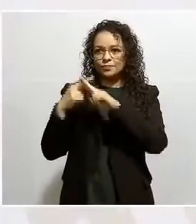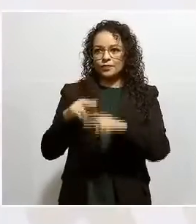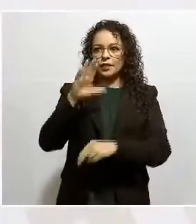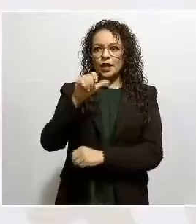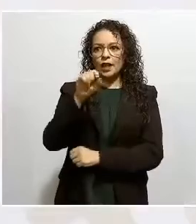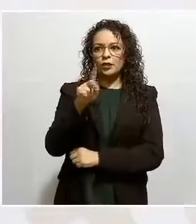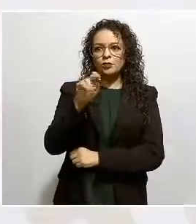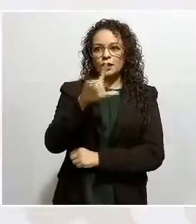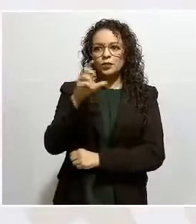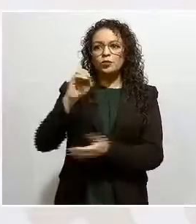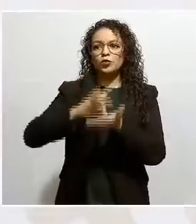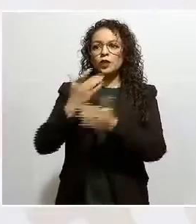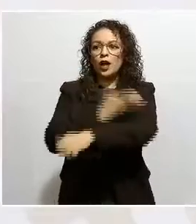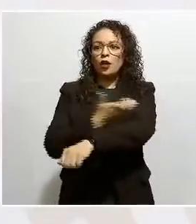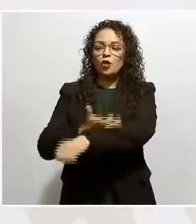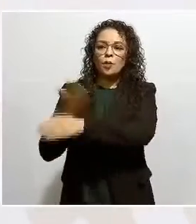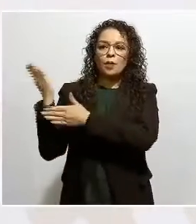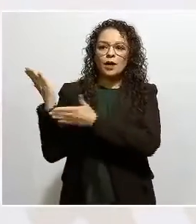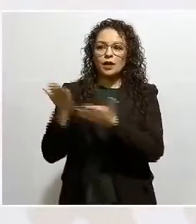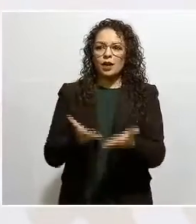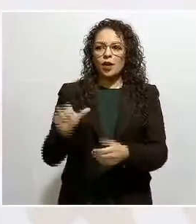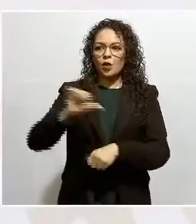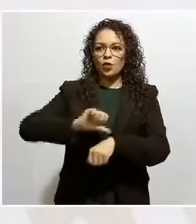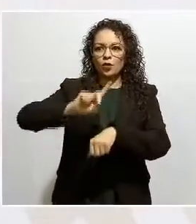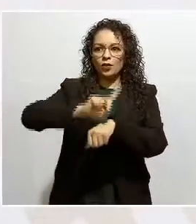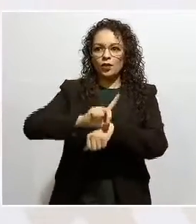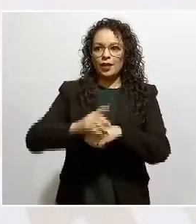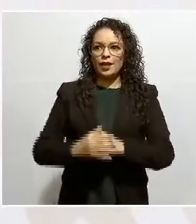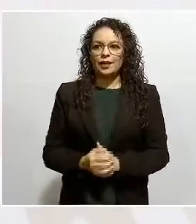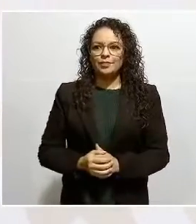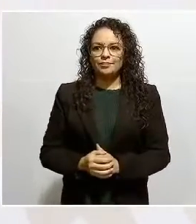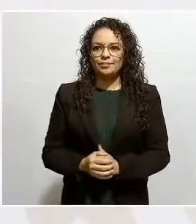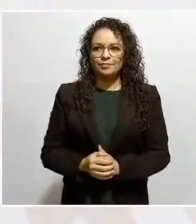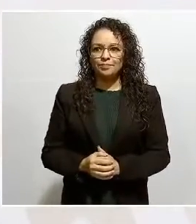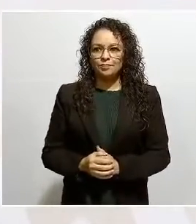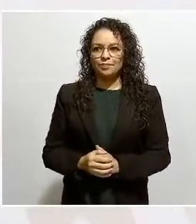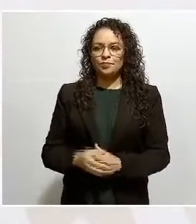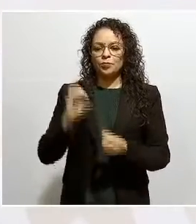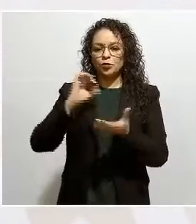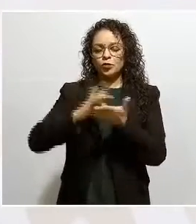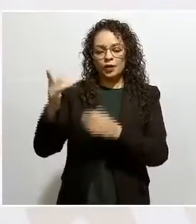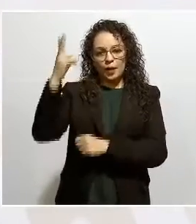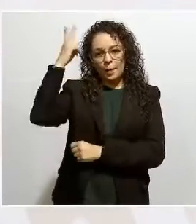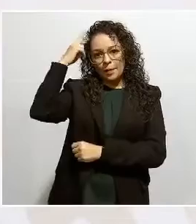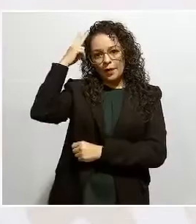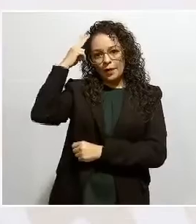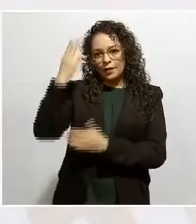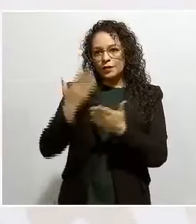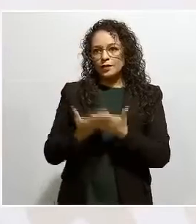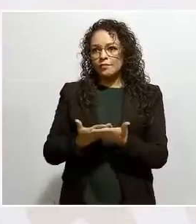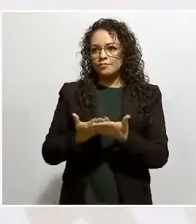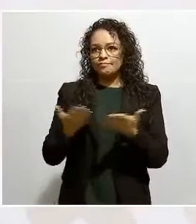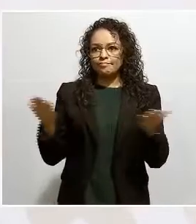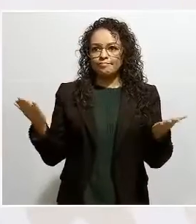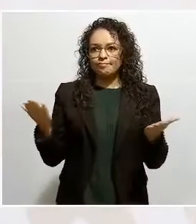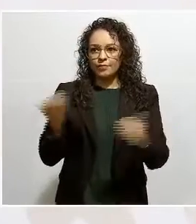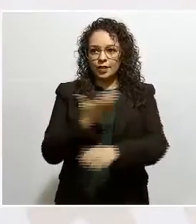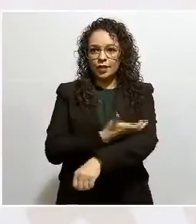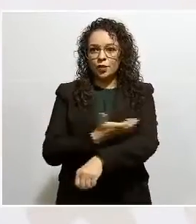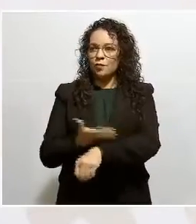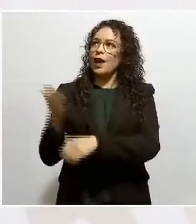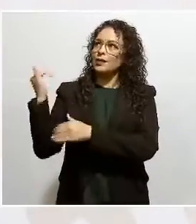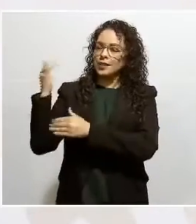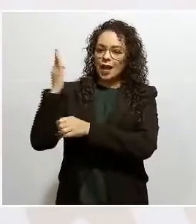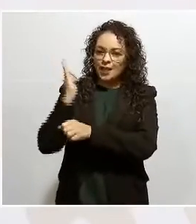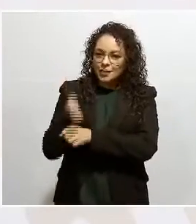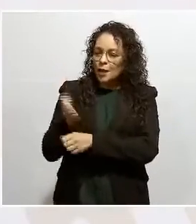esta mañana. Lucina Jiménez, nuestra anfitriona, gracias a Bellas Artes por recibirnos, a quienes